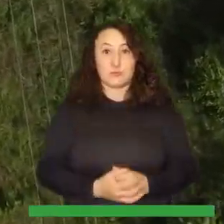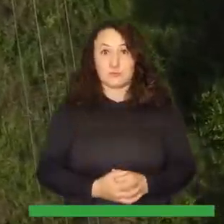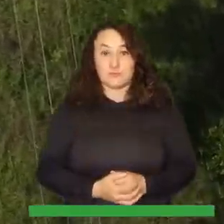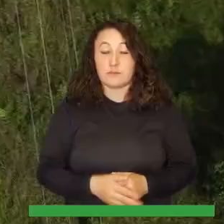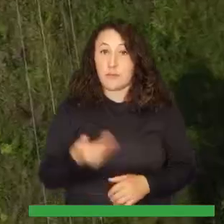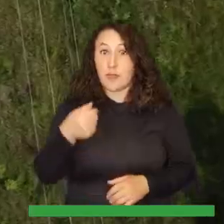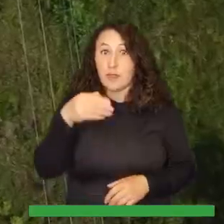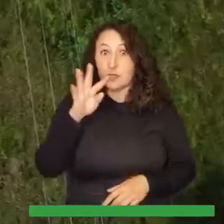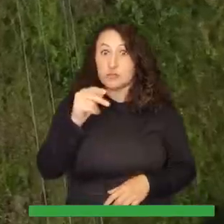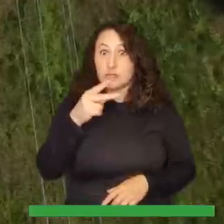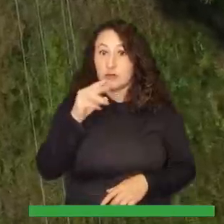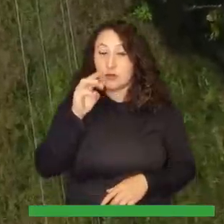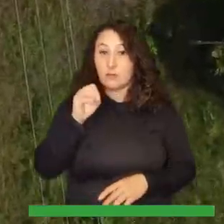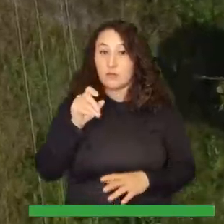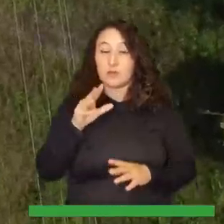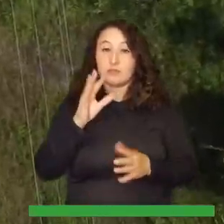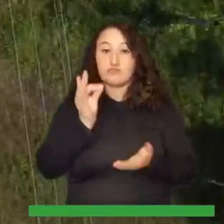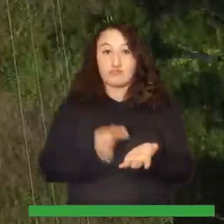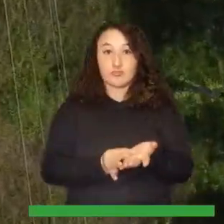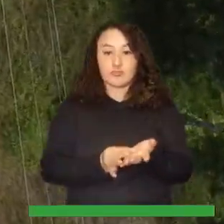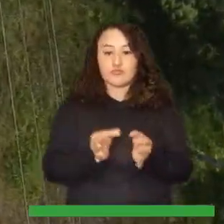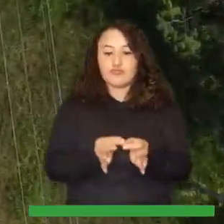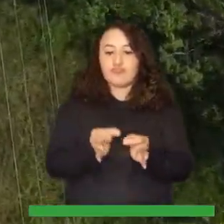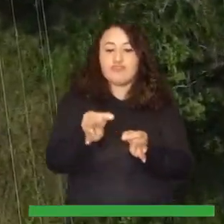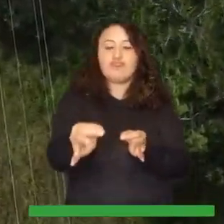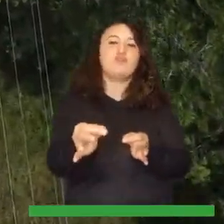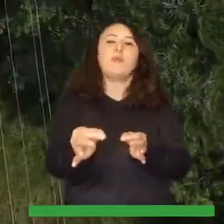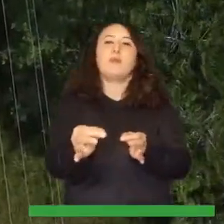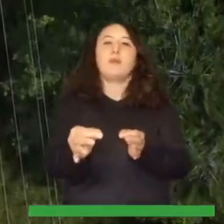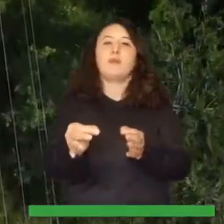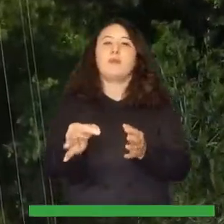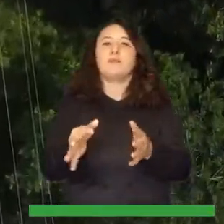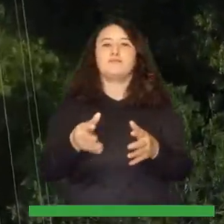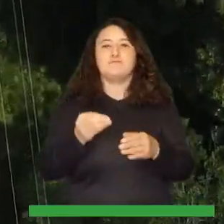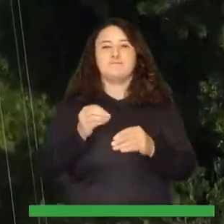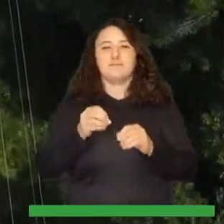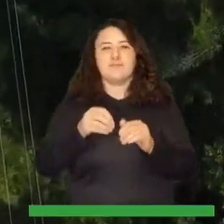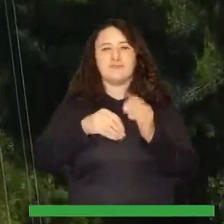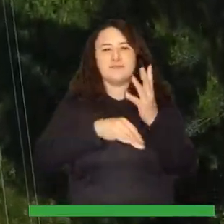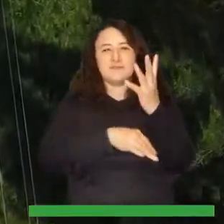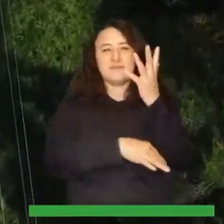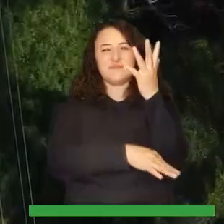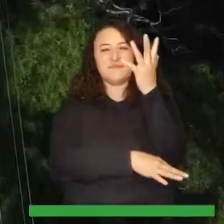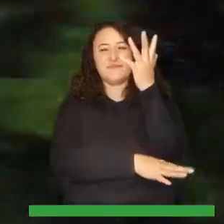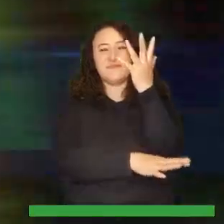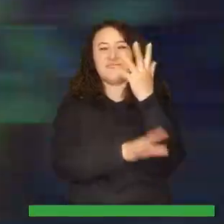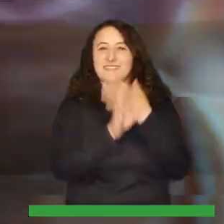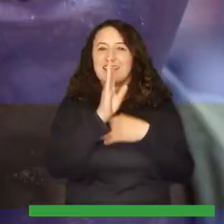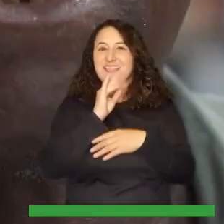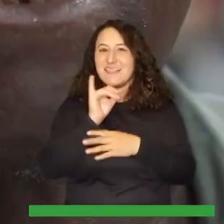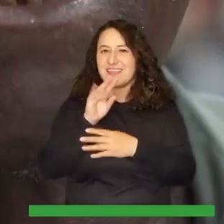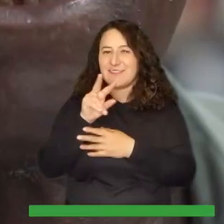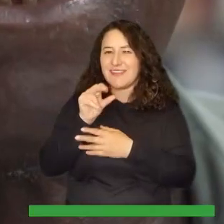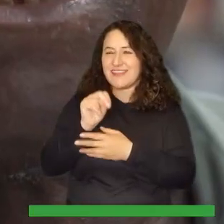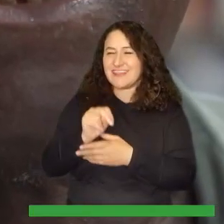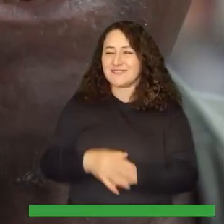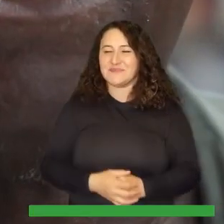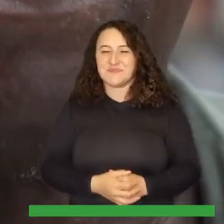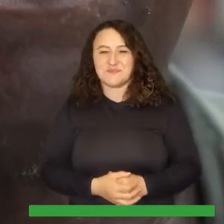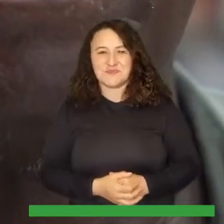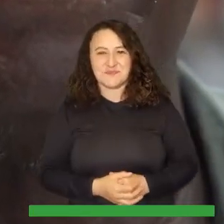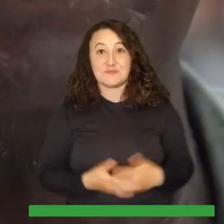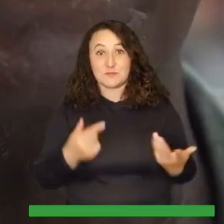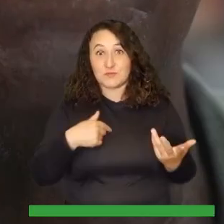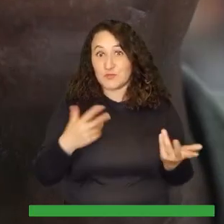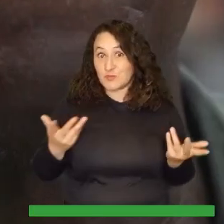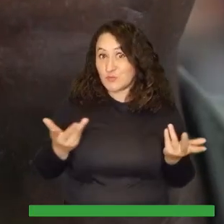a 14 kilómetros de la capital, en Tutunendo, se aferran las raíces de Iván Chaverra. Hice mi bachillerato